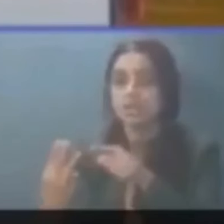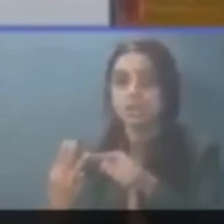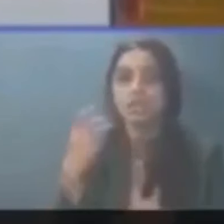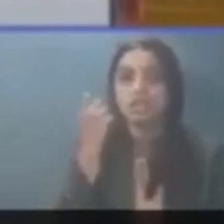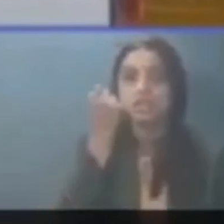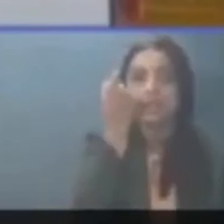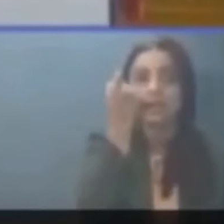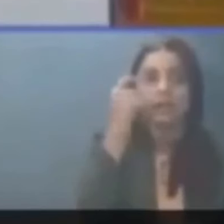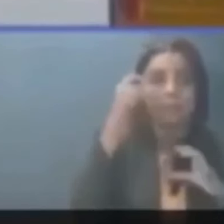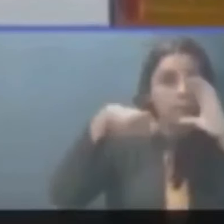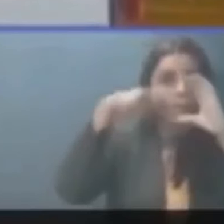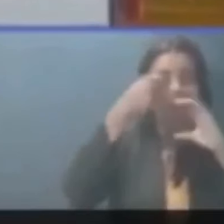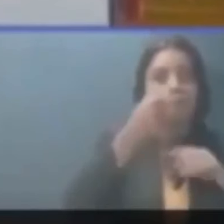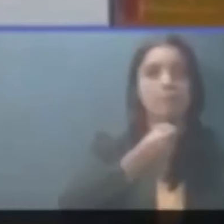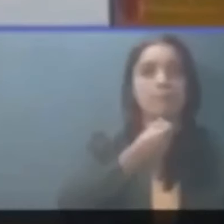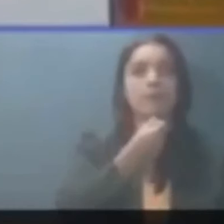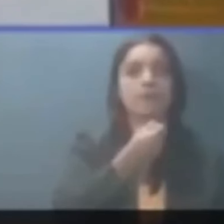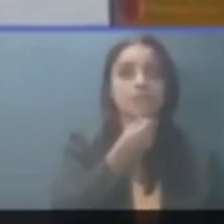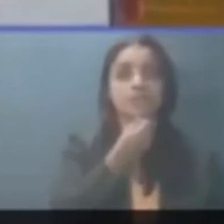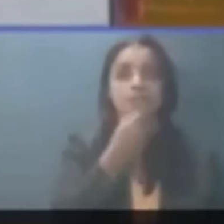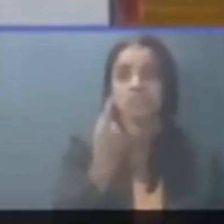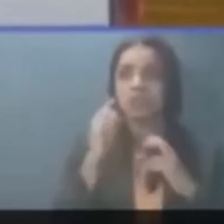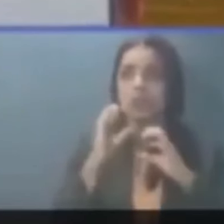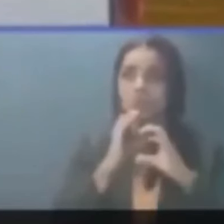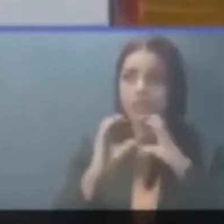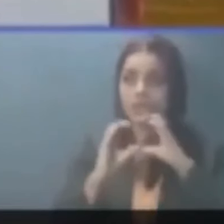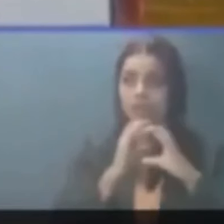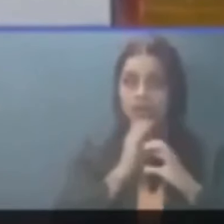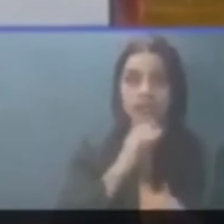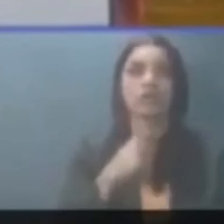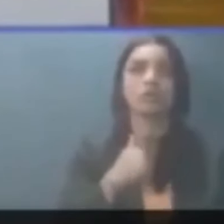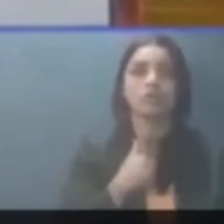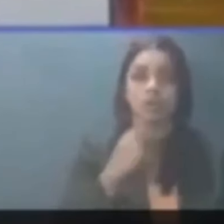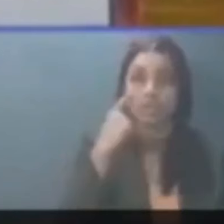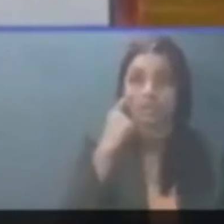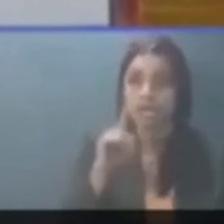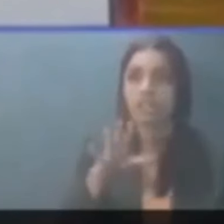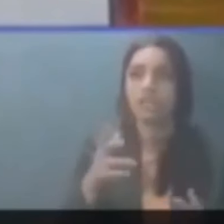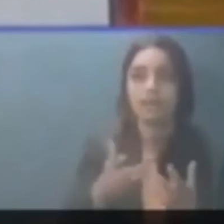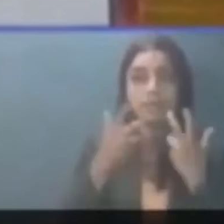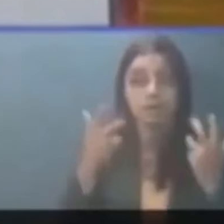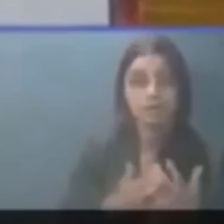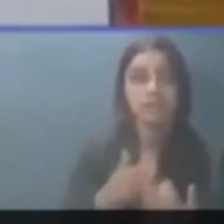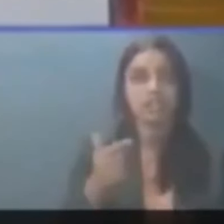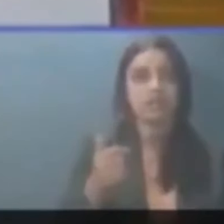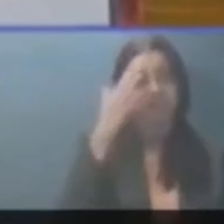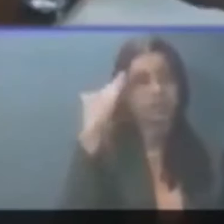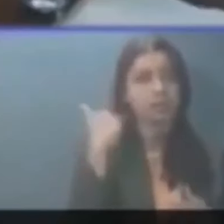Facebook, dándole like, compartiendo y haciendo que la verdad se diga en todo El Salvador.